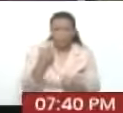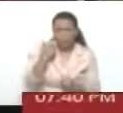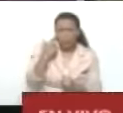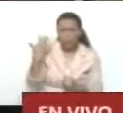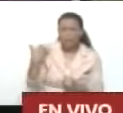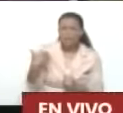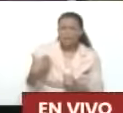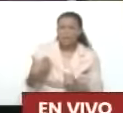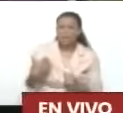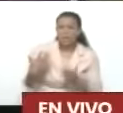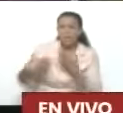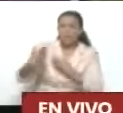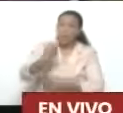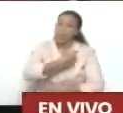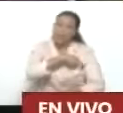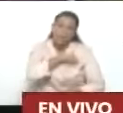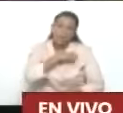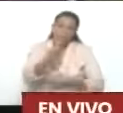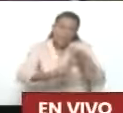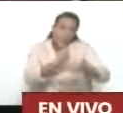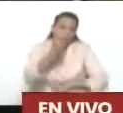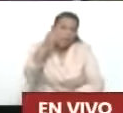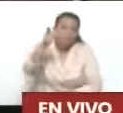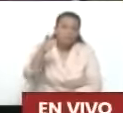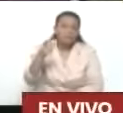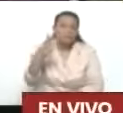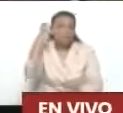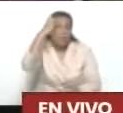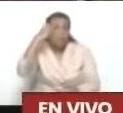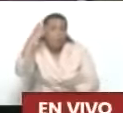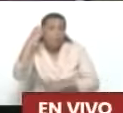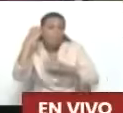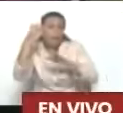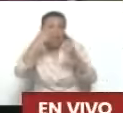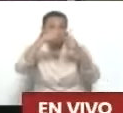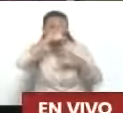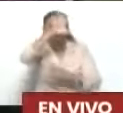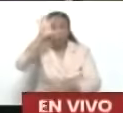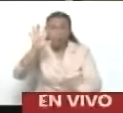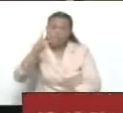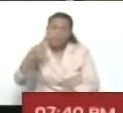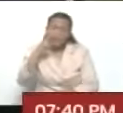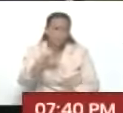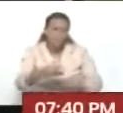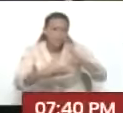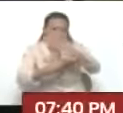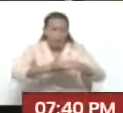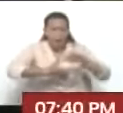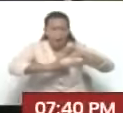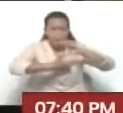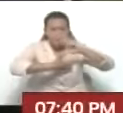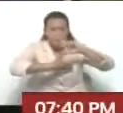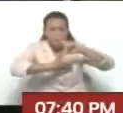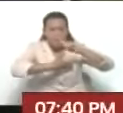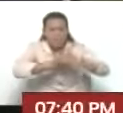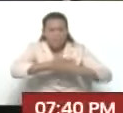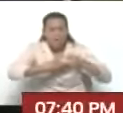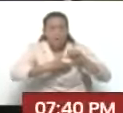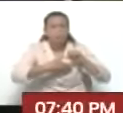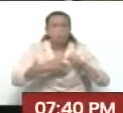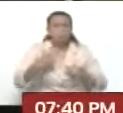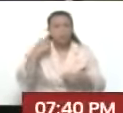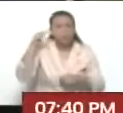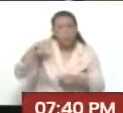hemos hecho nosotros en España, viendo lo que se ha hecho en Europa, viendo también lo que se ha hecho en América Latina, yo me encontraba, también en la experiencia que yo he tenido